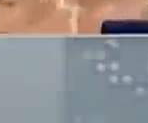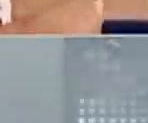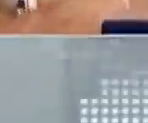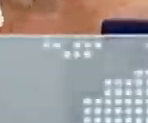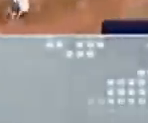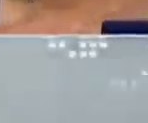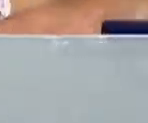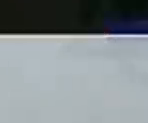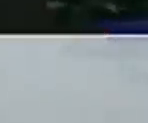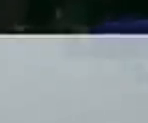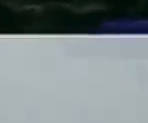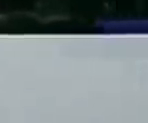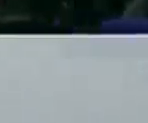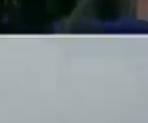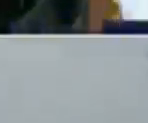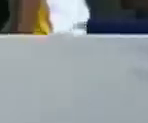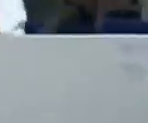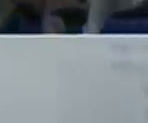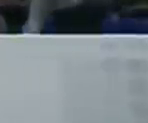los bateadores.